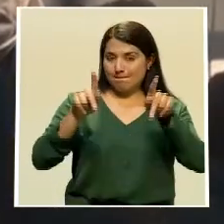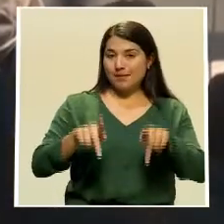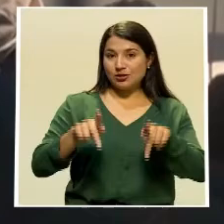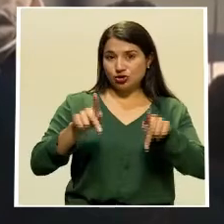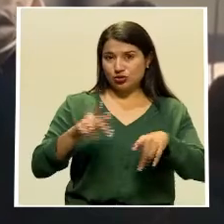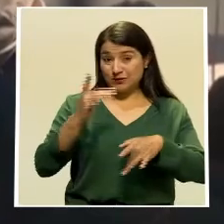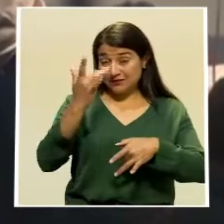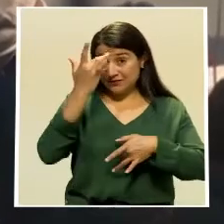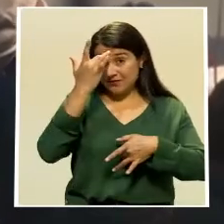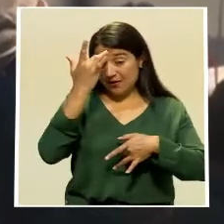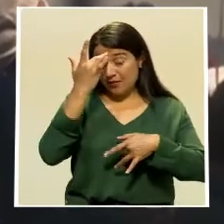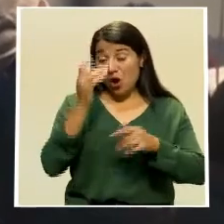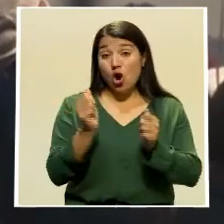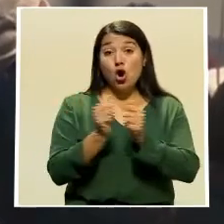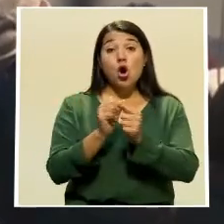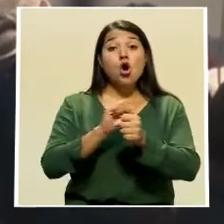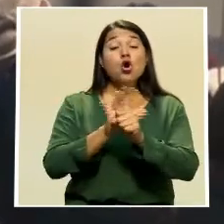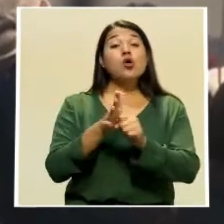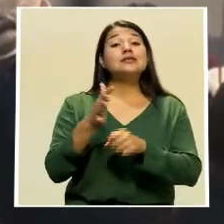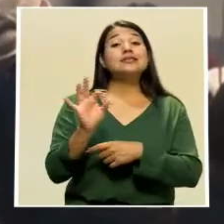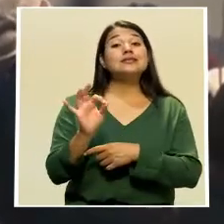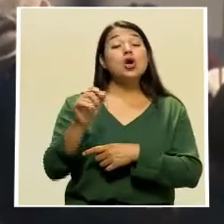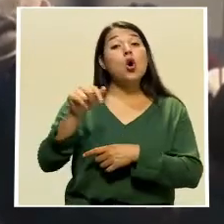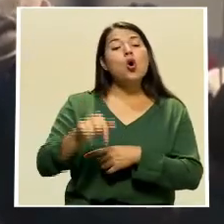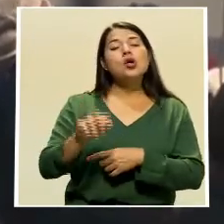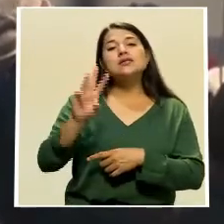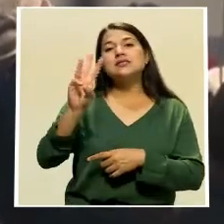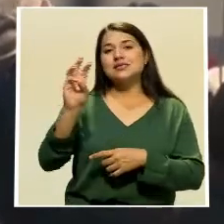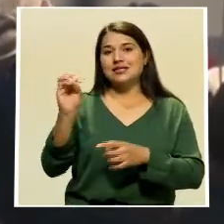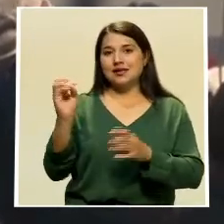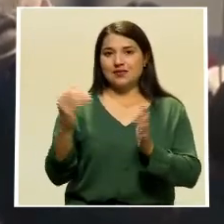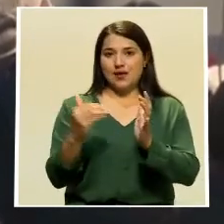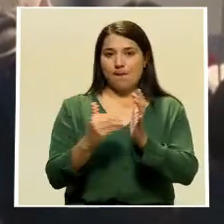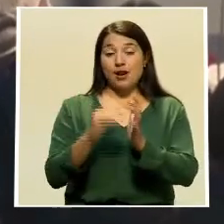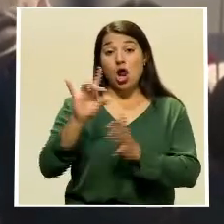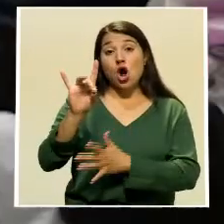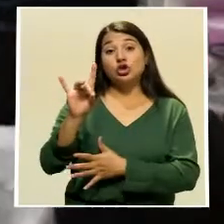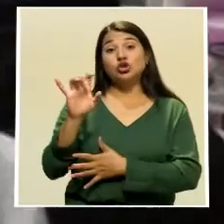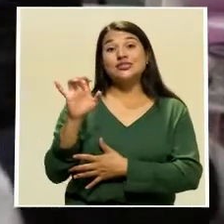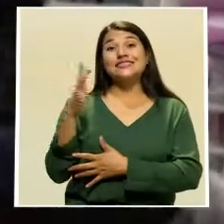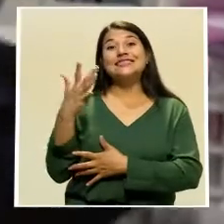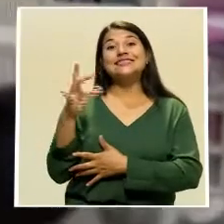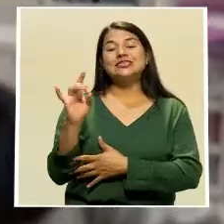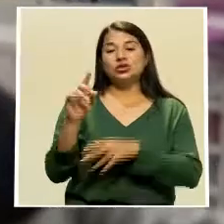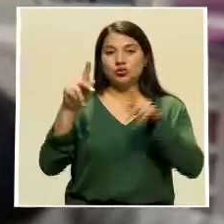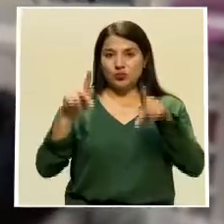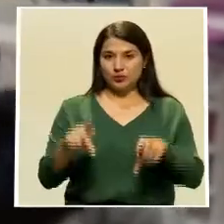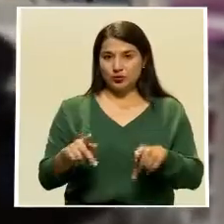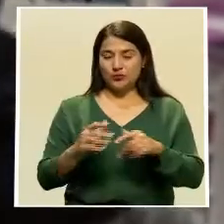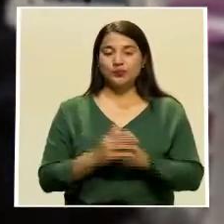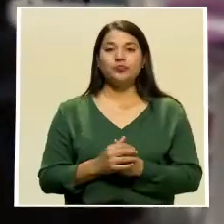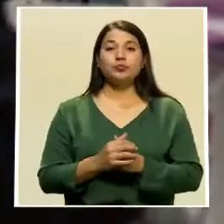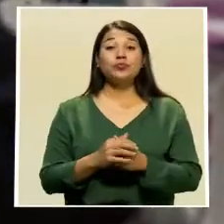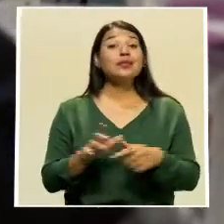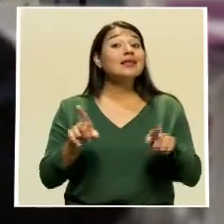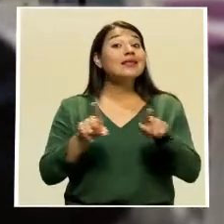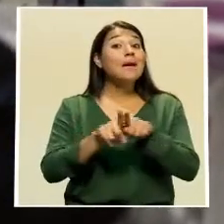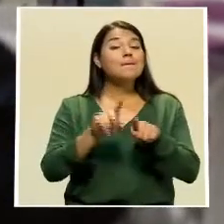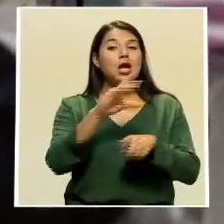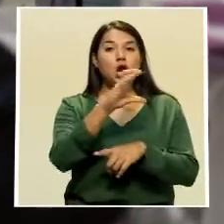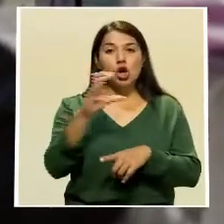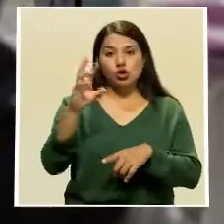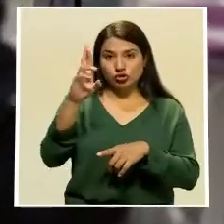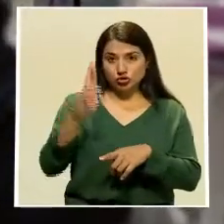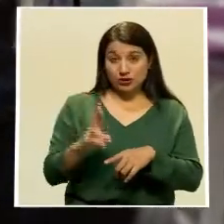personas contagiadas con COVID-19 alcanzaron los 60.818 casos. Por otra parte, el país